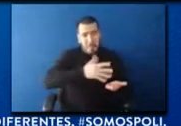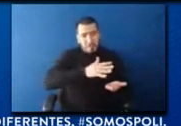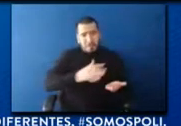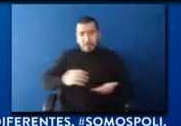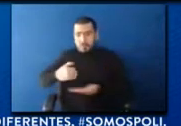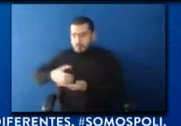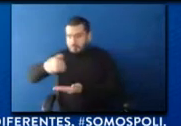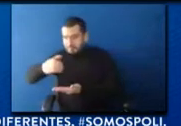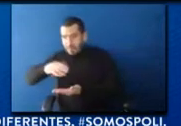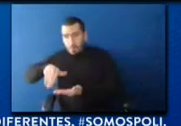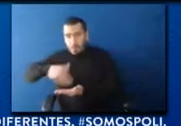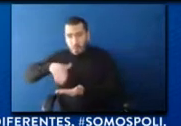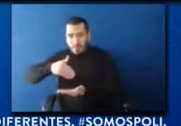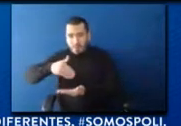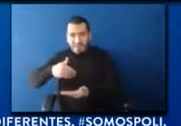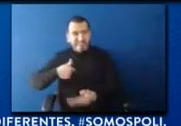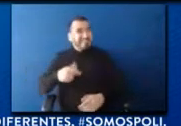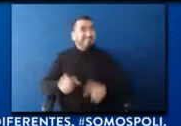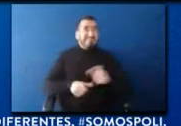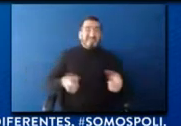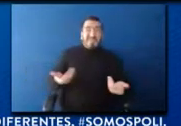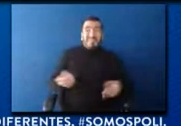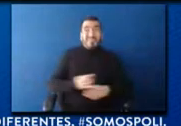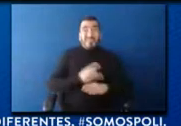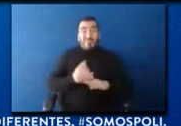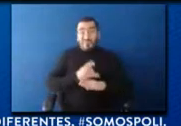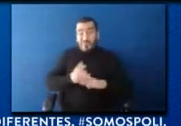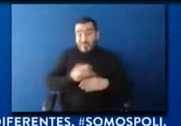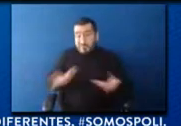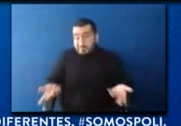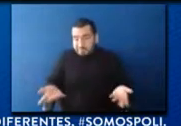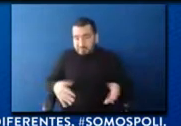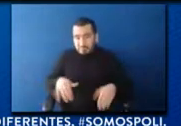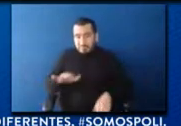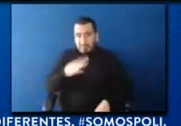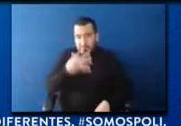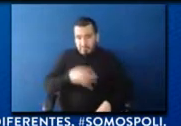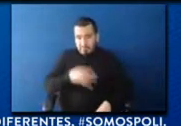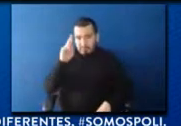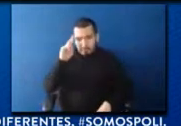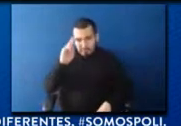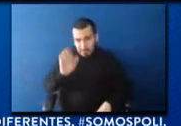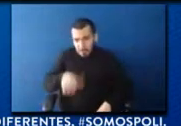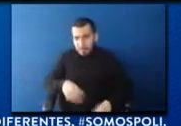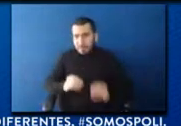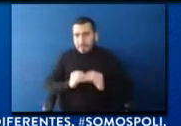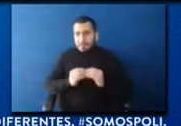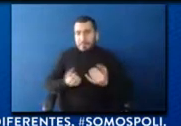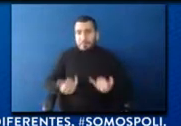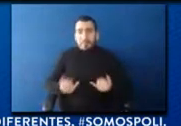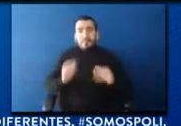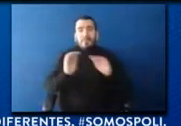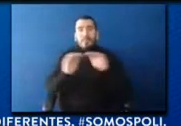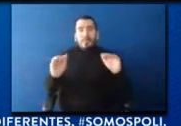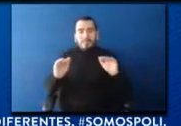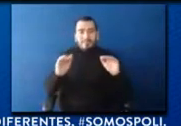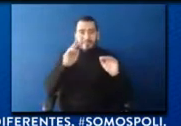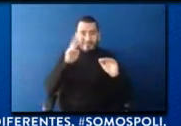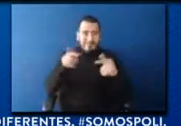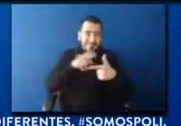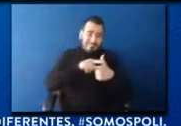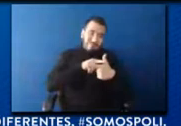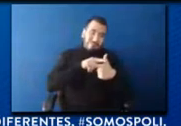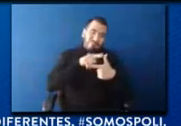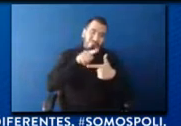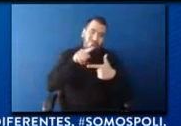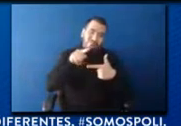que la gente no utiliza eso, y puede tener mucha razón. Pero mientras esto está sucediendo, fíjense en la curva, en la línea verde, cómo